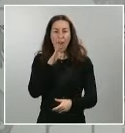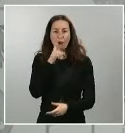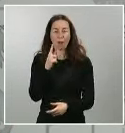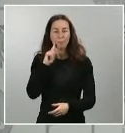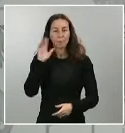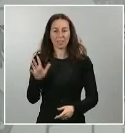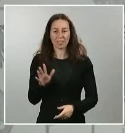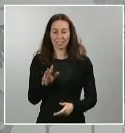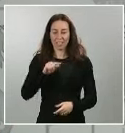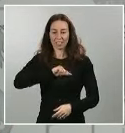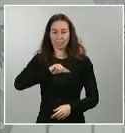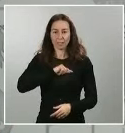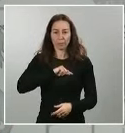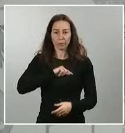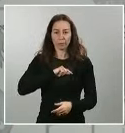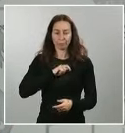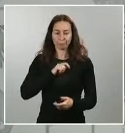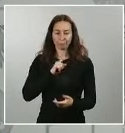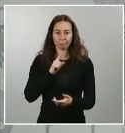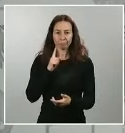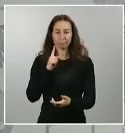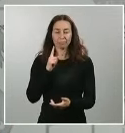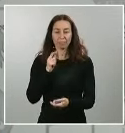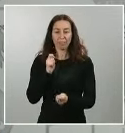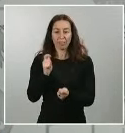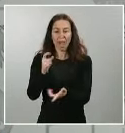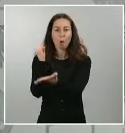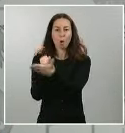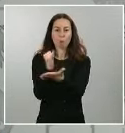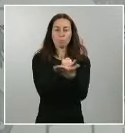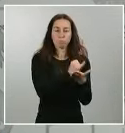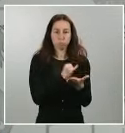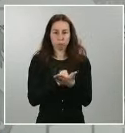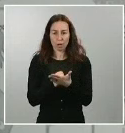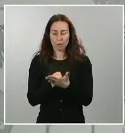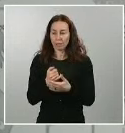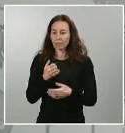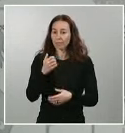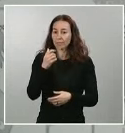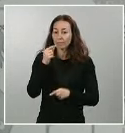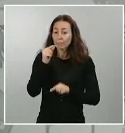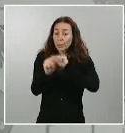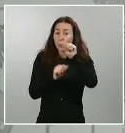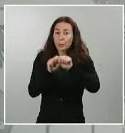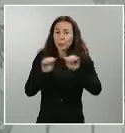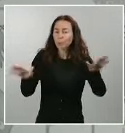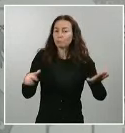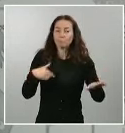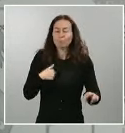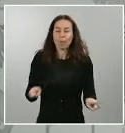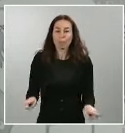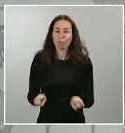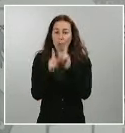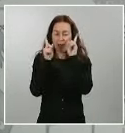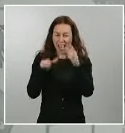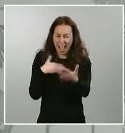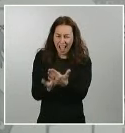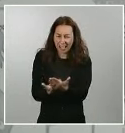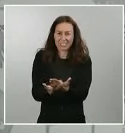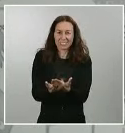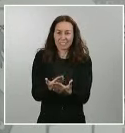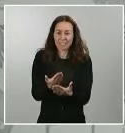últimos días a través de los medios de comunicación. La pandemia actúa ciegamente. El virus ha conseguido dejar en tierra